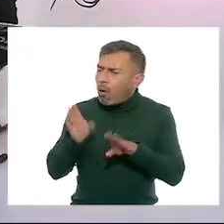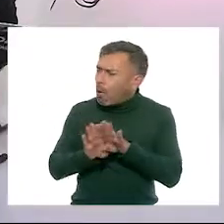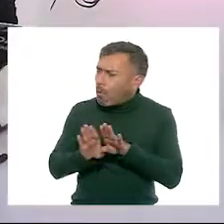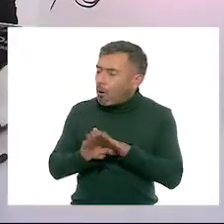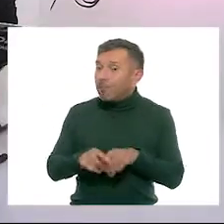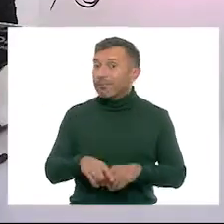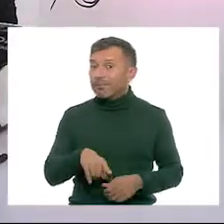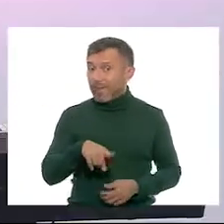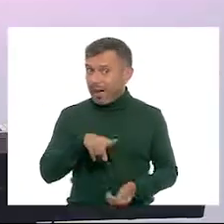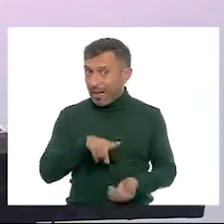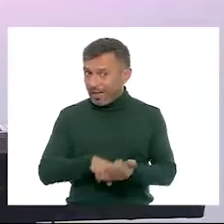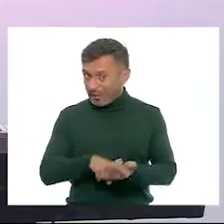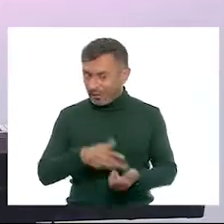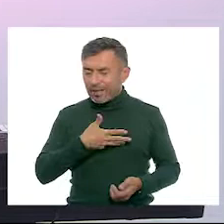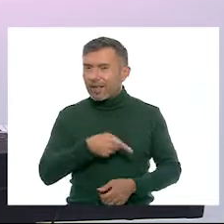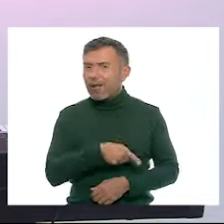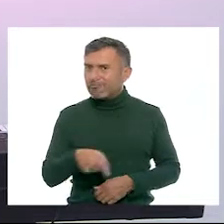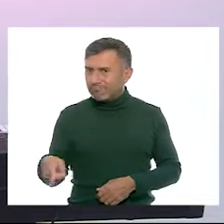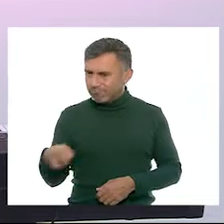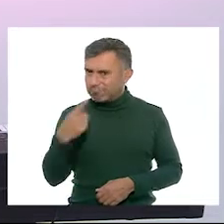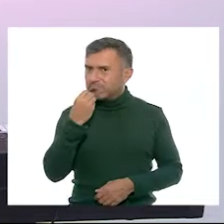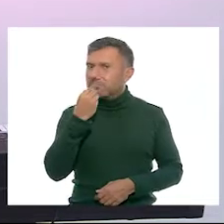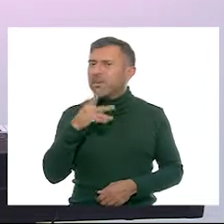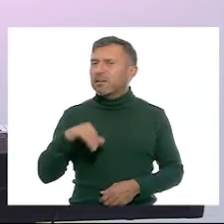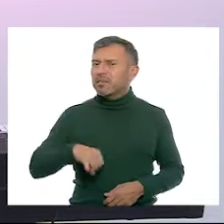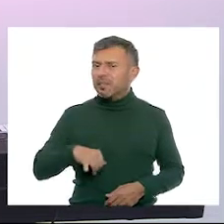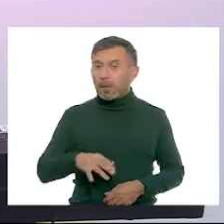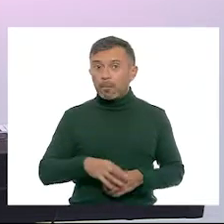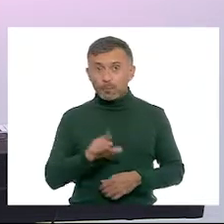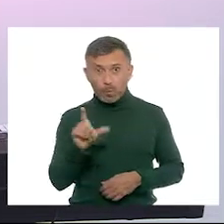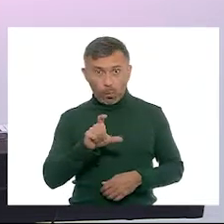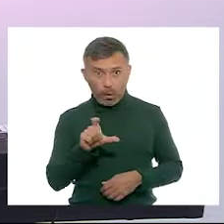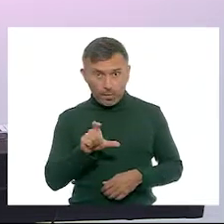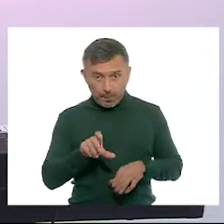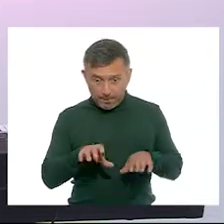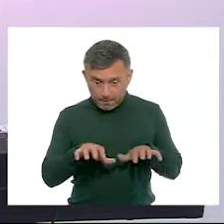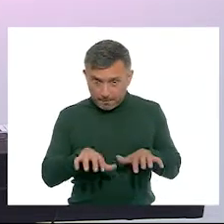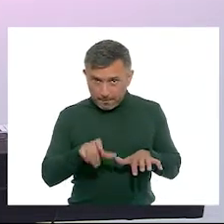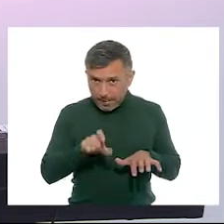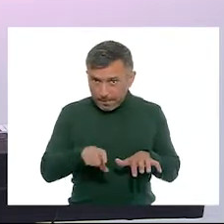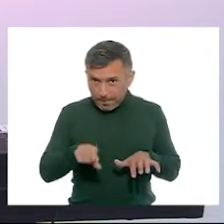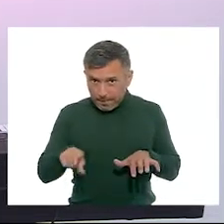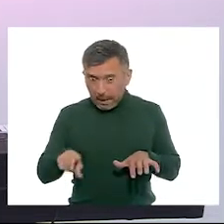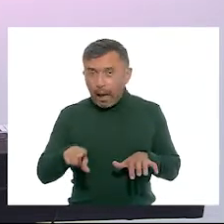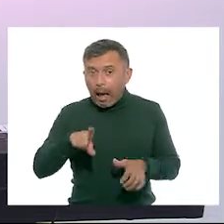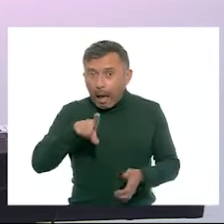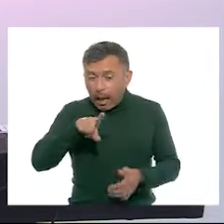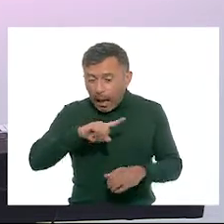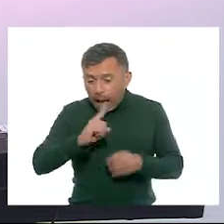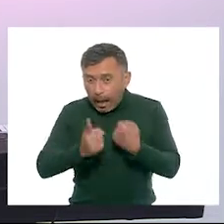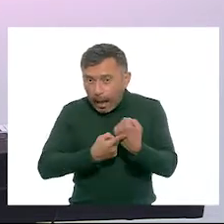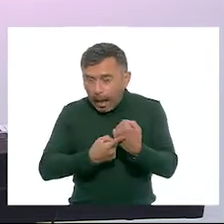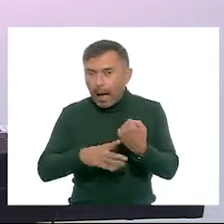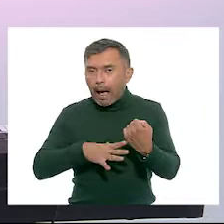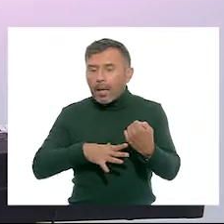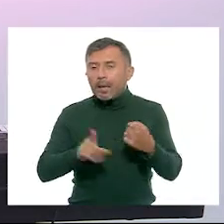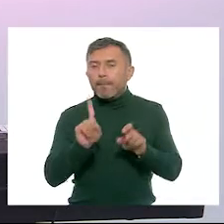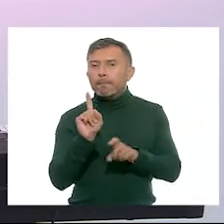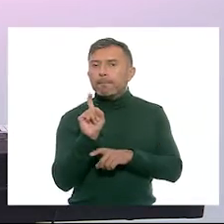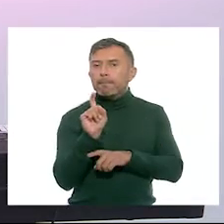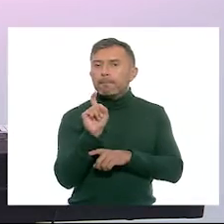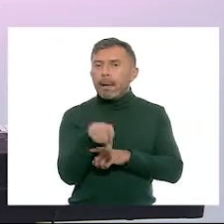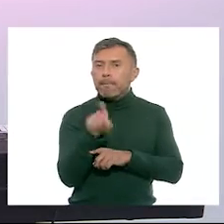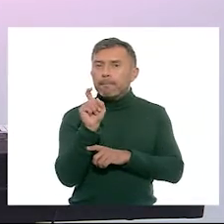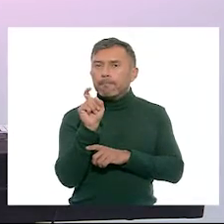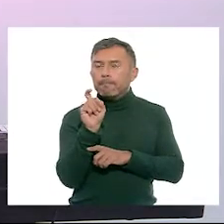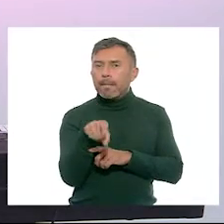muy interesante. Cada vez que apretamos una tecla, dentro del piano hay un martinete, como una especie de